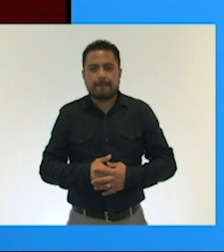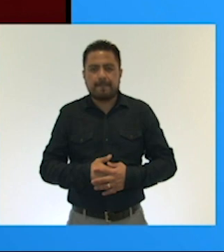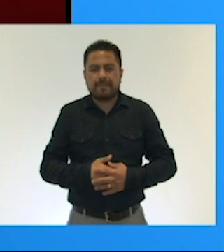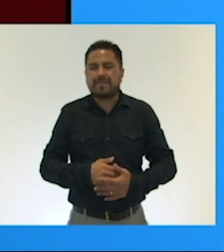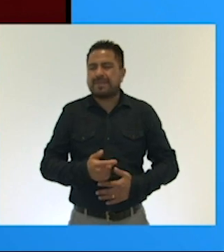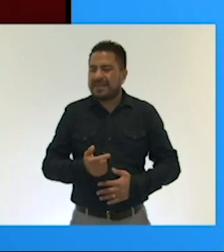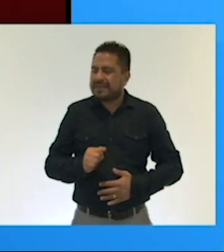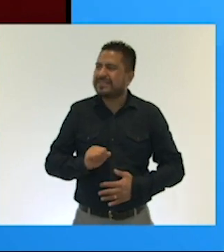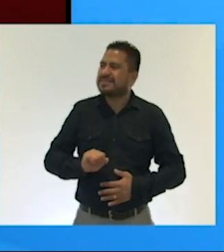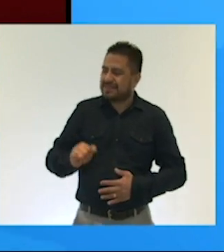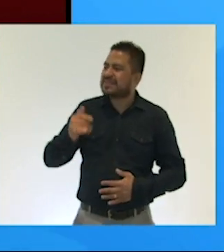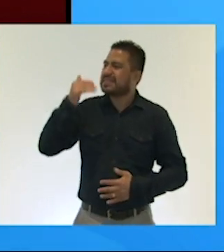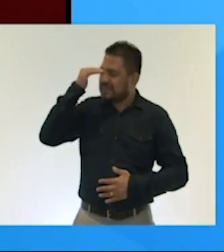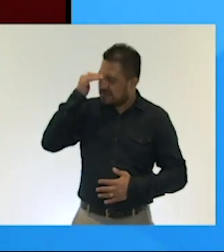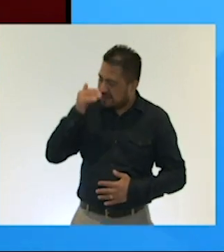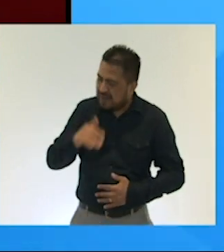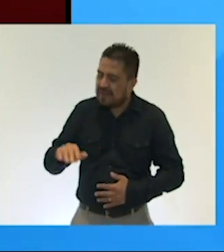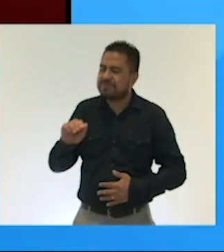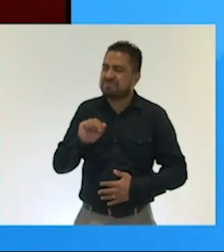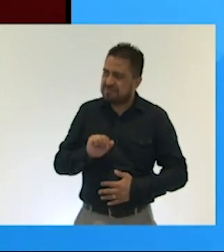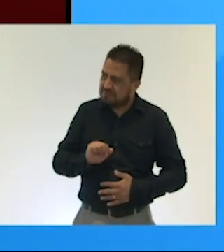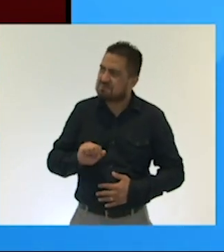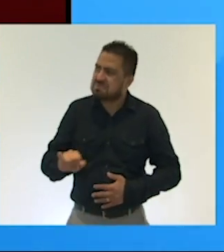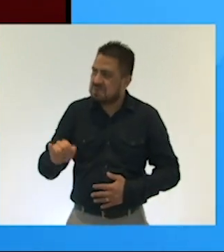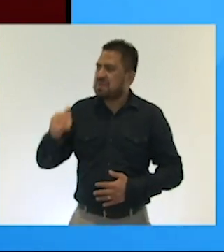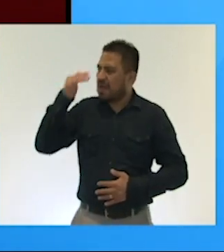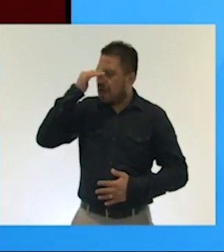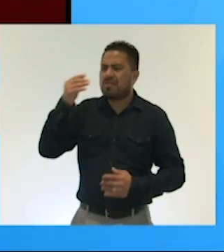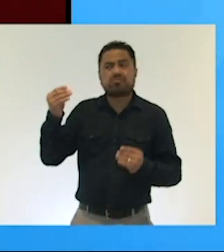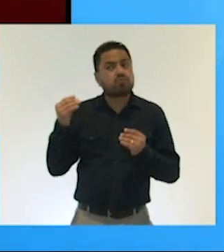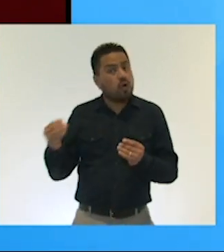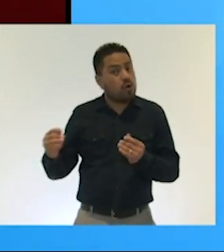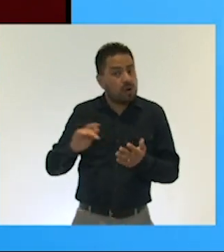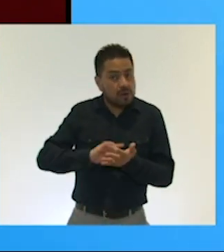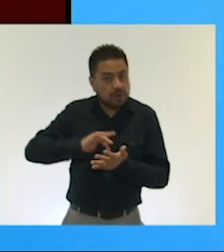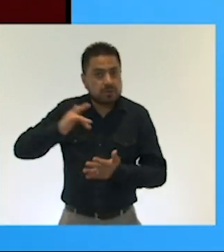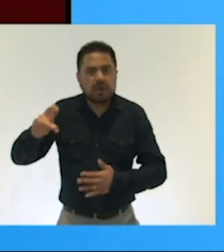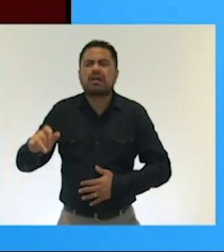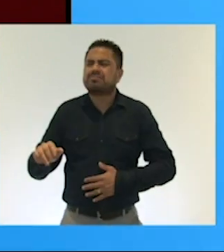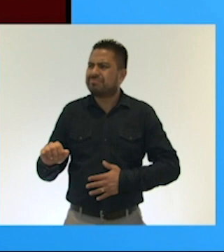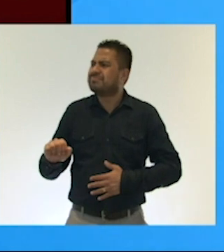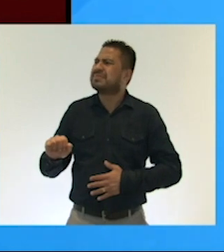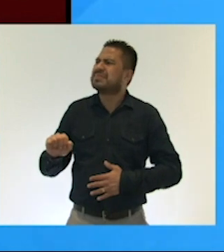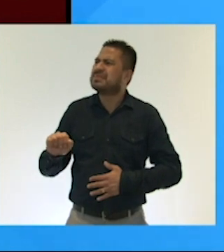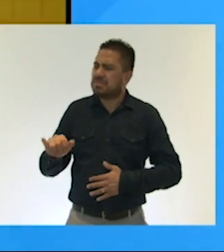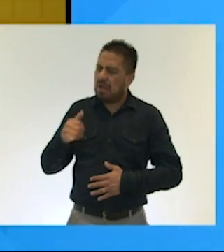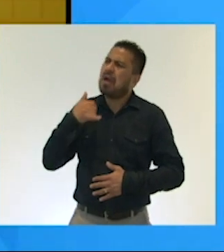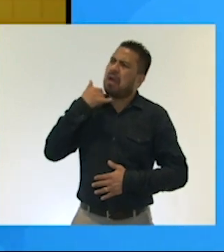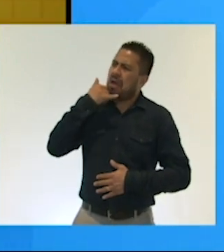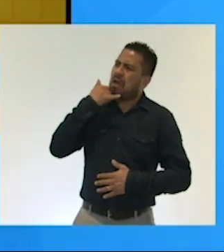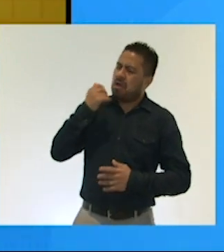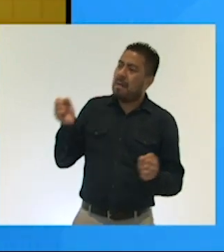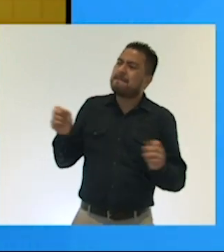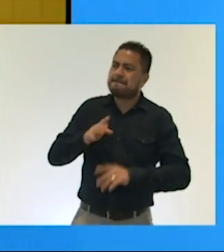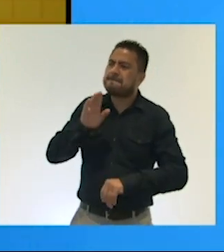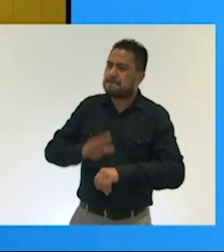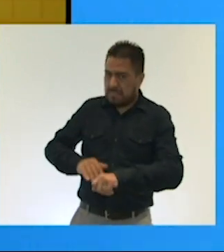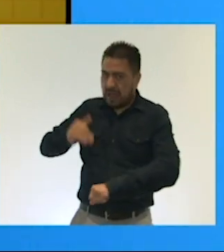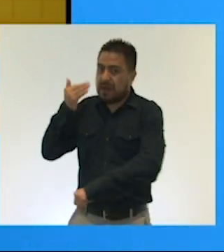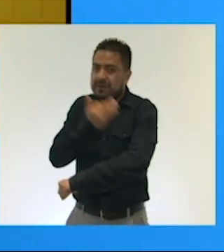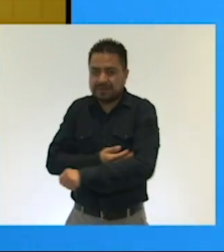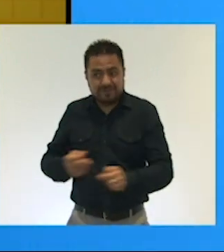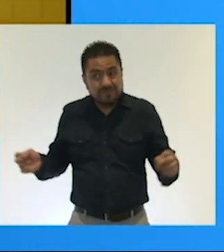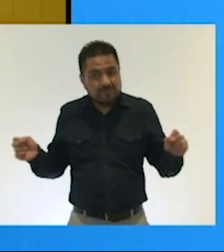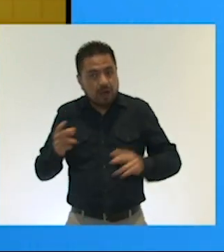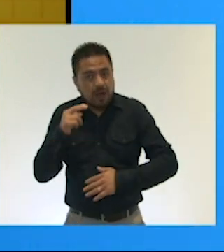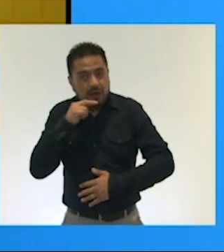Sí, señora. Sí. Ay, muchas gracias. Sí, claro que sí. Nos vemos más tarde. Hasta